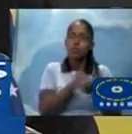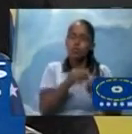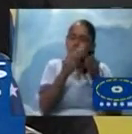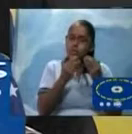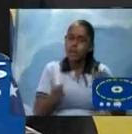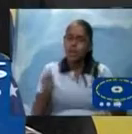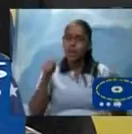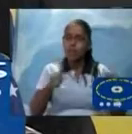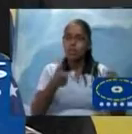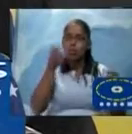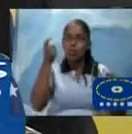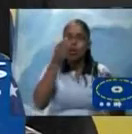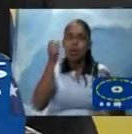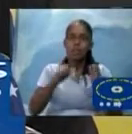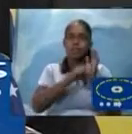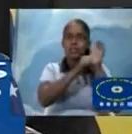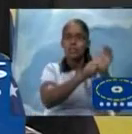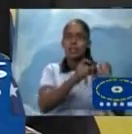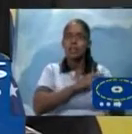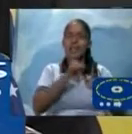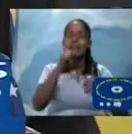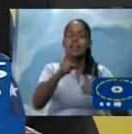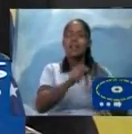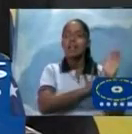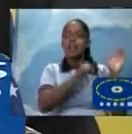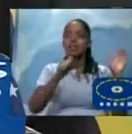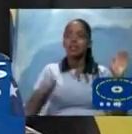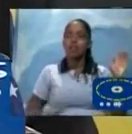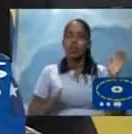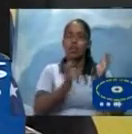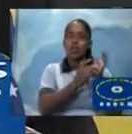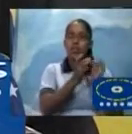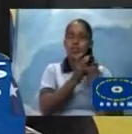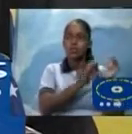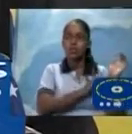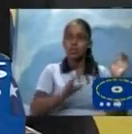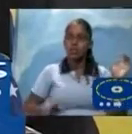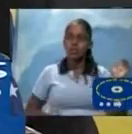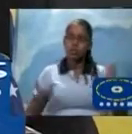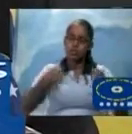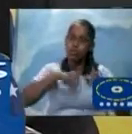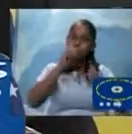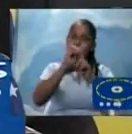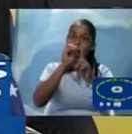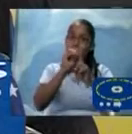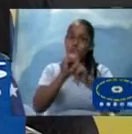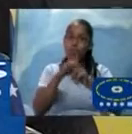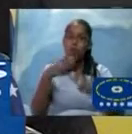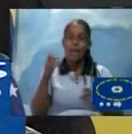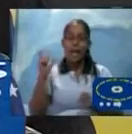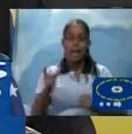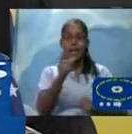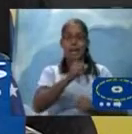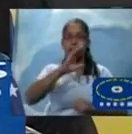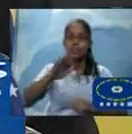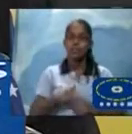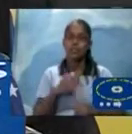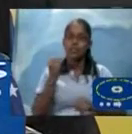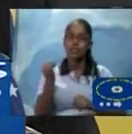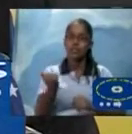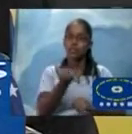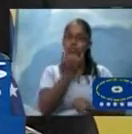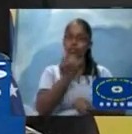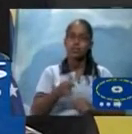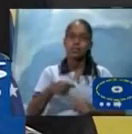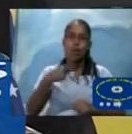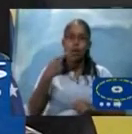esto, buscando señales, y el Señor Jesucristo nos advirtió que la gente puede ser engañada